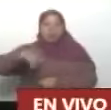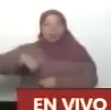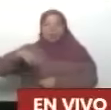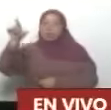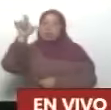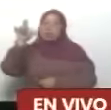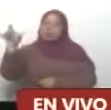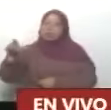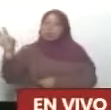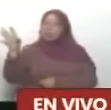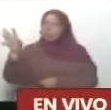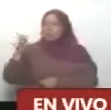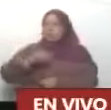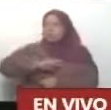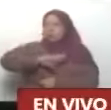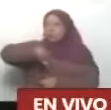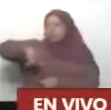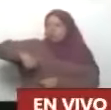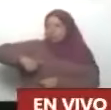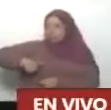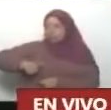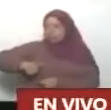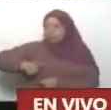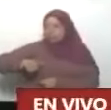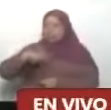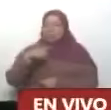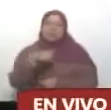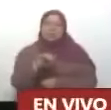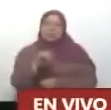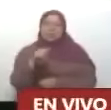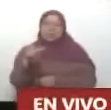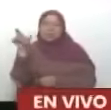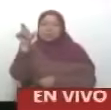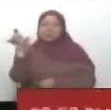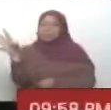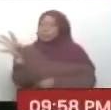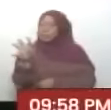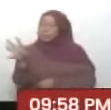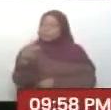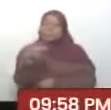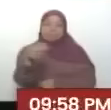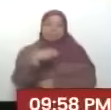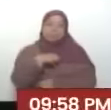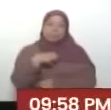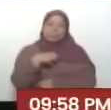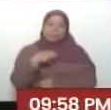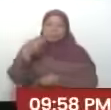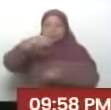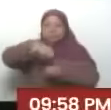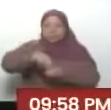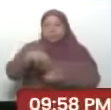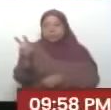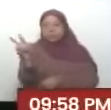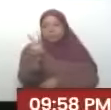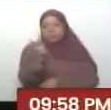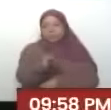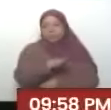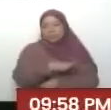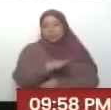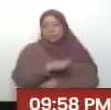el Esequibo es nuestro, no es zona en reclamación, forma parte de mi